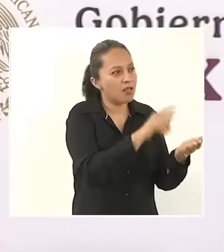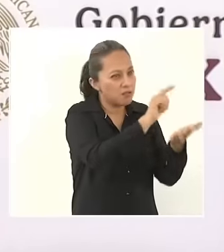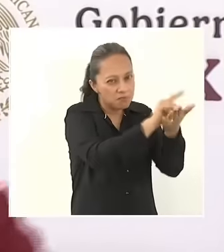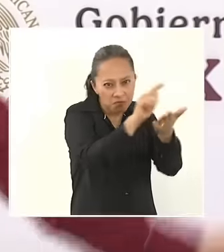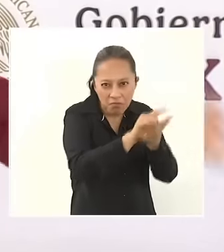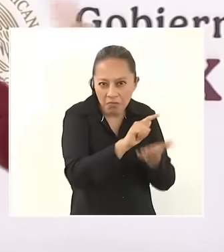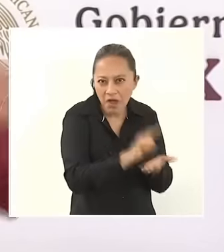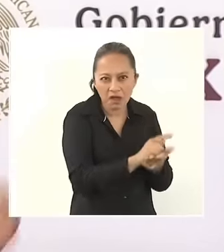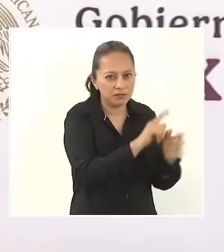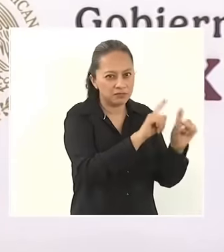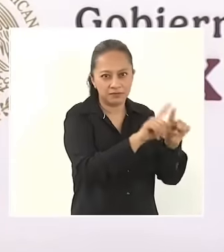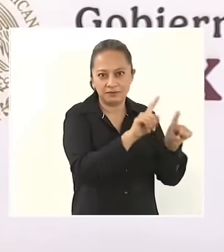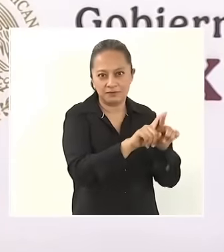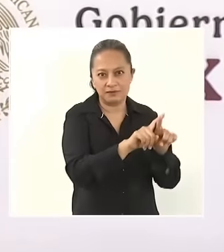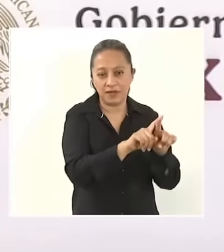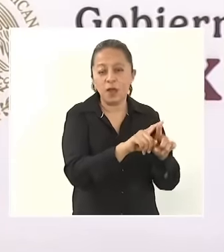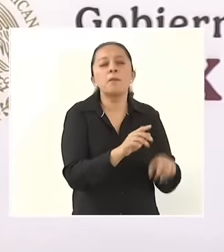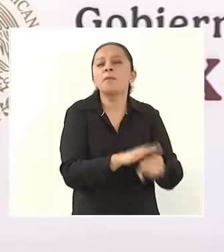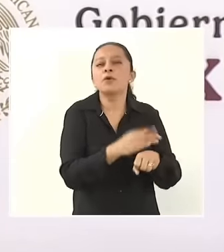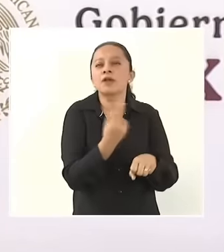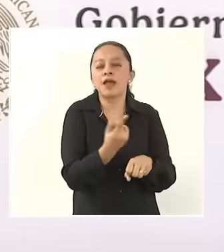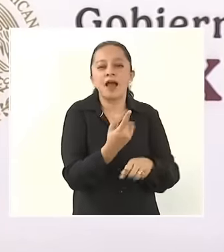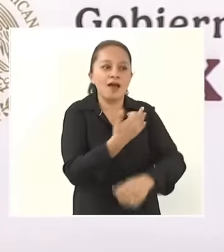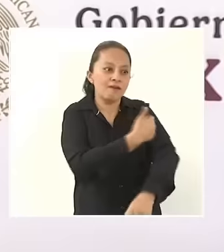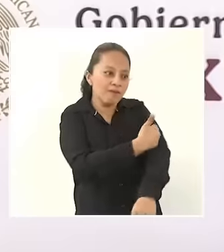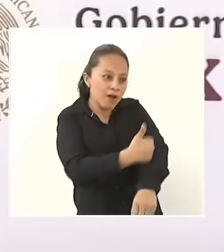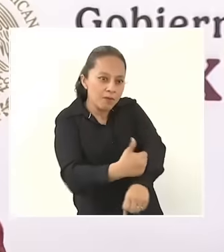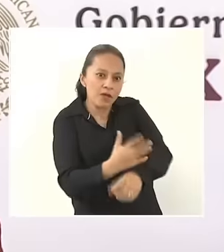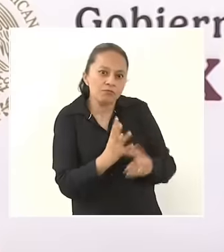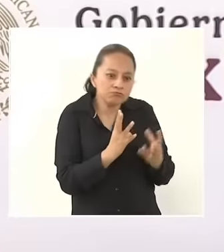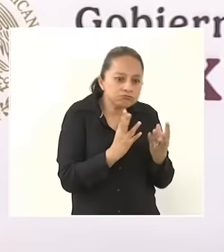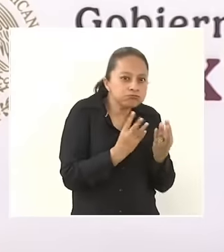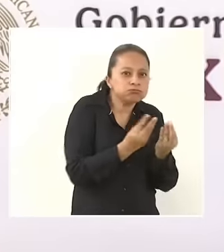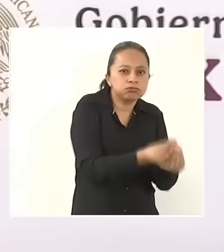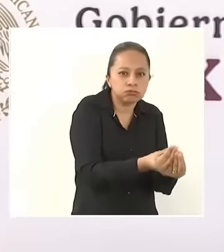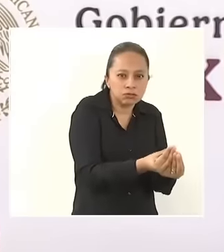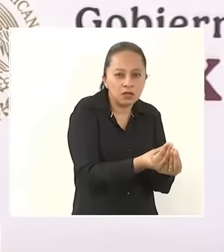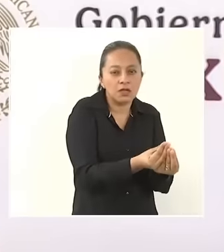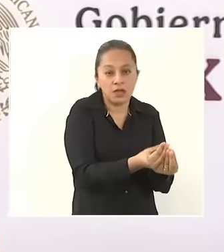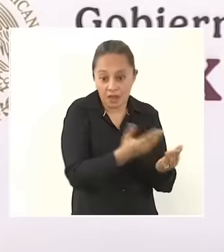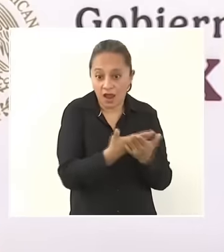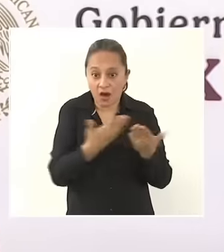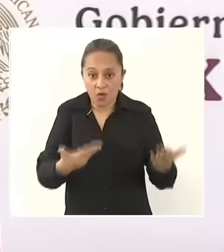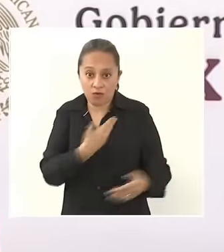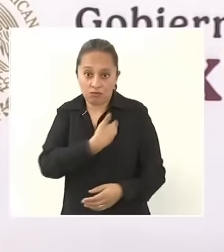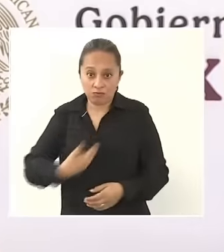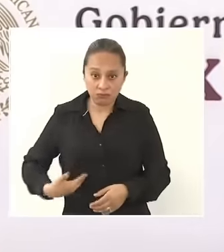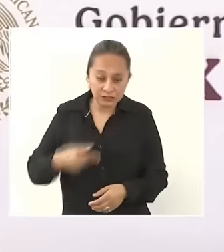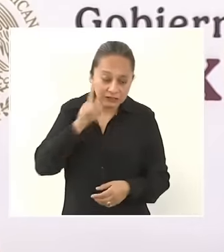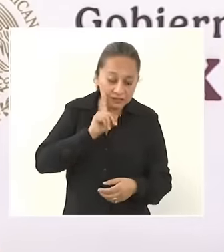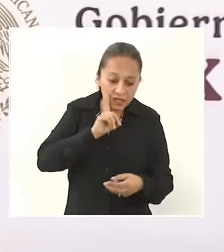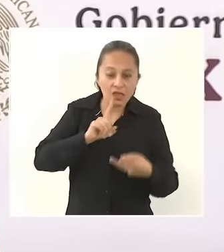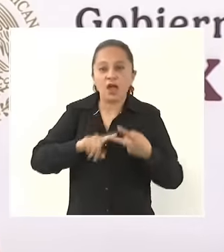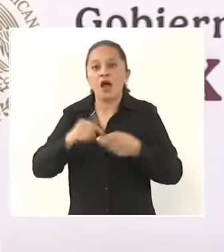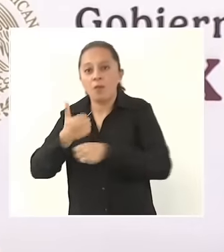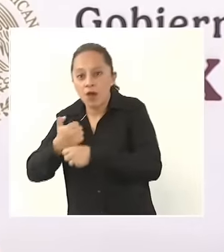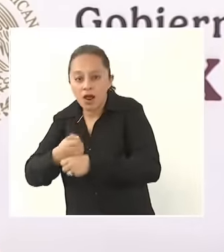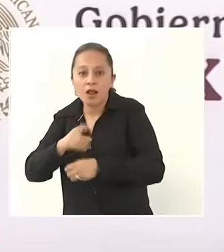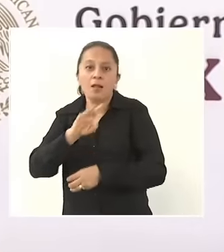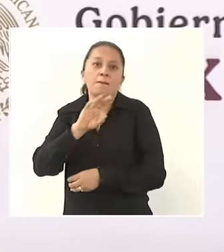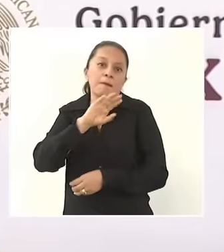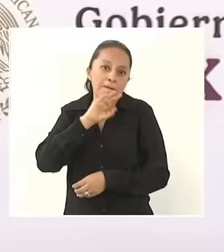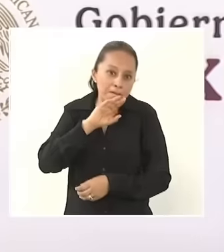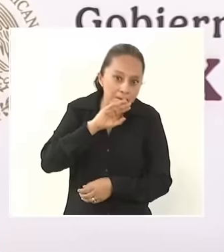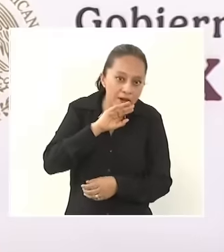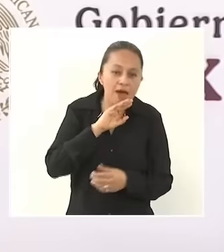que las familias estén unidas, sacan adelante a sus familias. Soy presidenta, soy abuela, soy madre y también ama